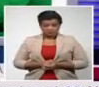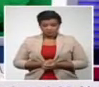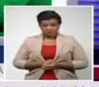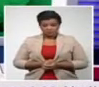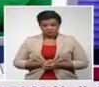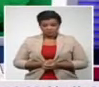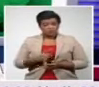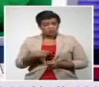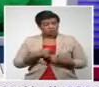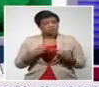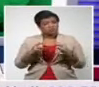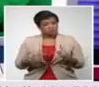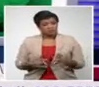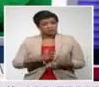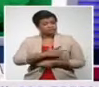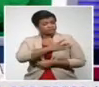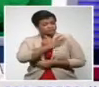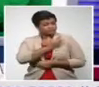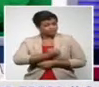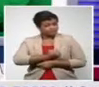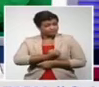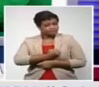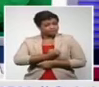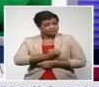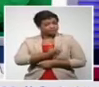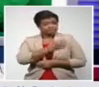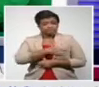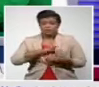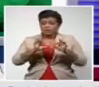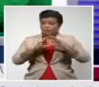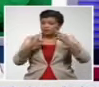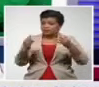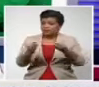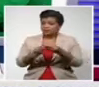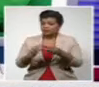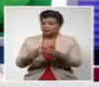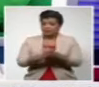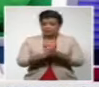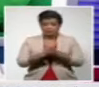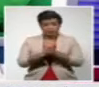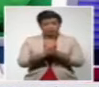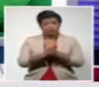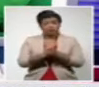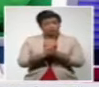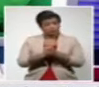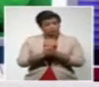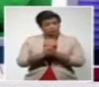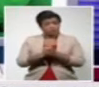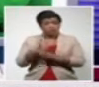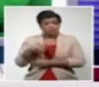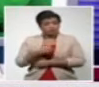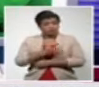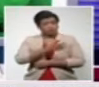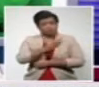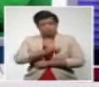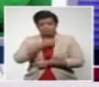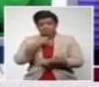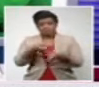Reiteramos nuestras condolencias a familiares, amistades y lamentamos mucho este